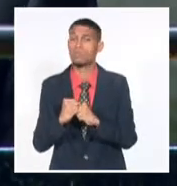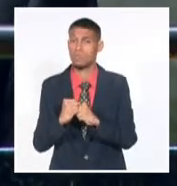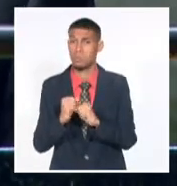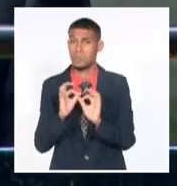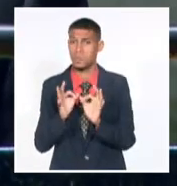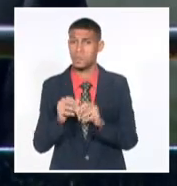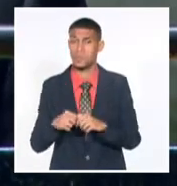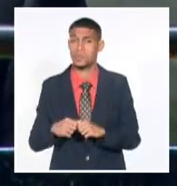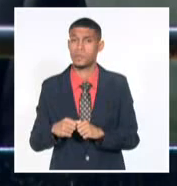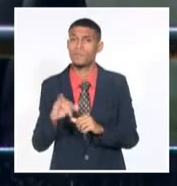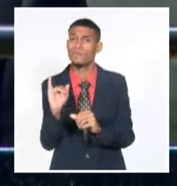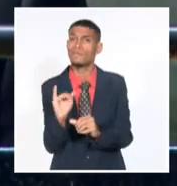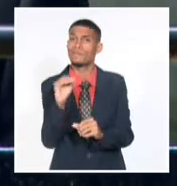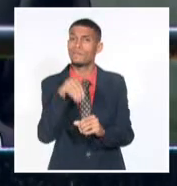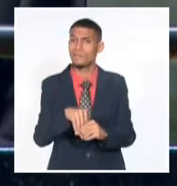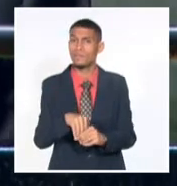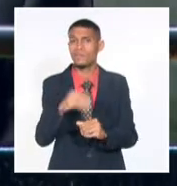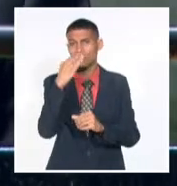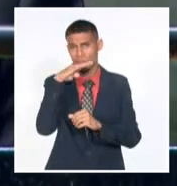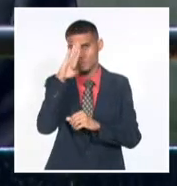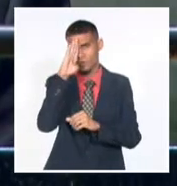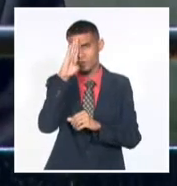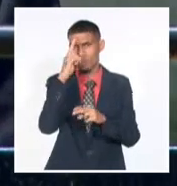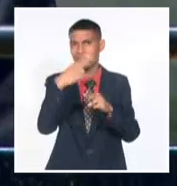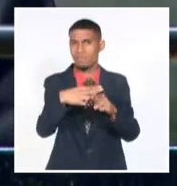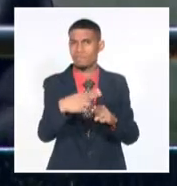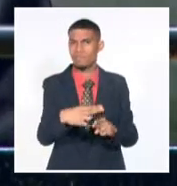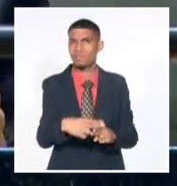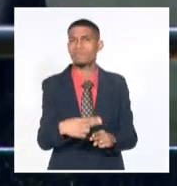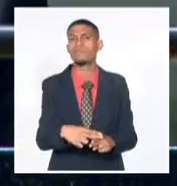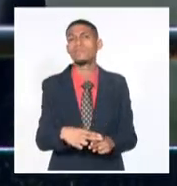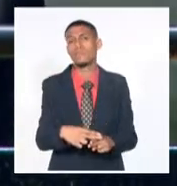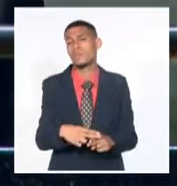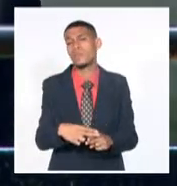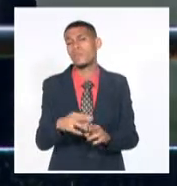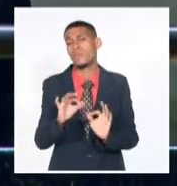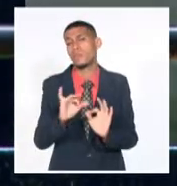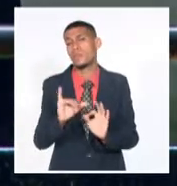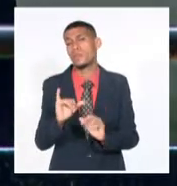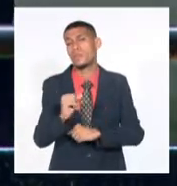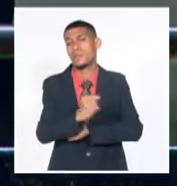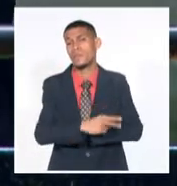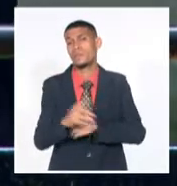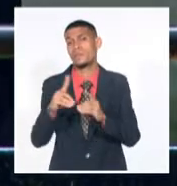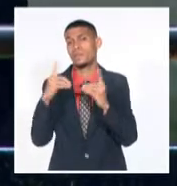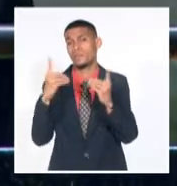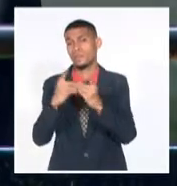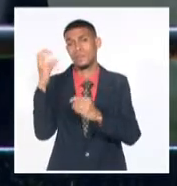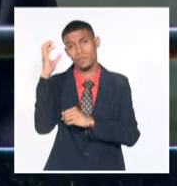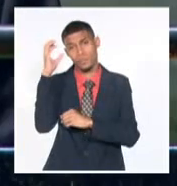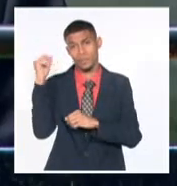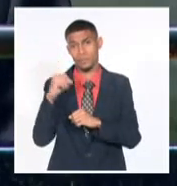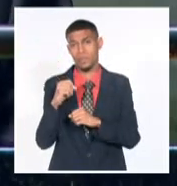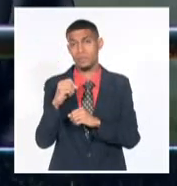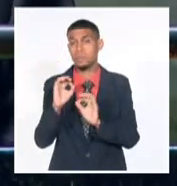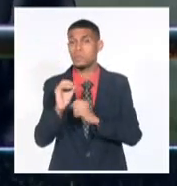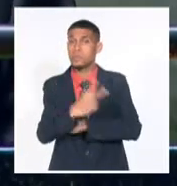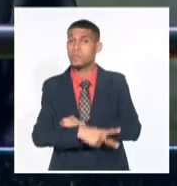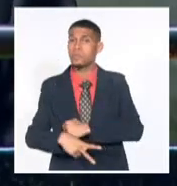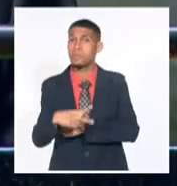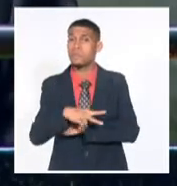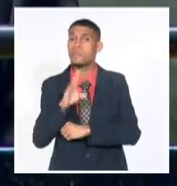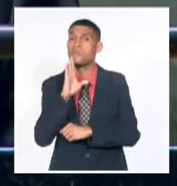arbitraria inclusión de nuestro país en la lista unilateral del Departamento de Estado de países